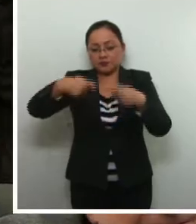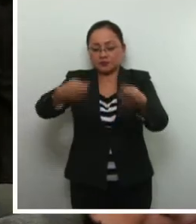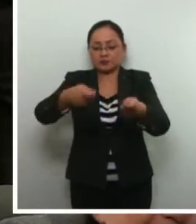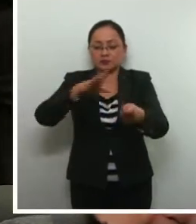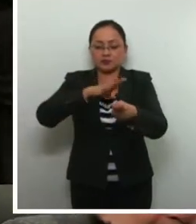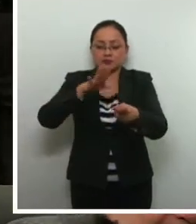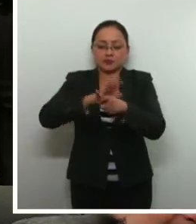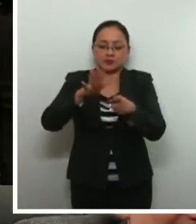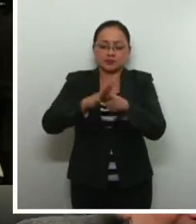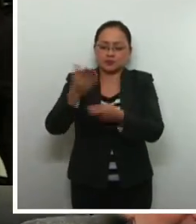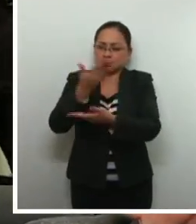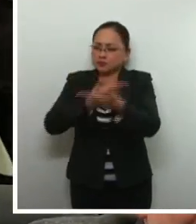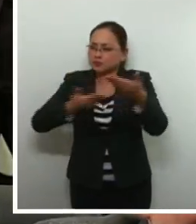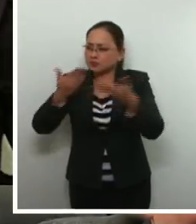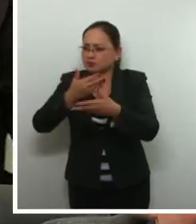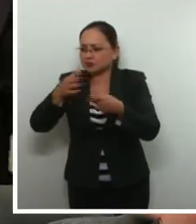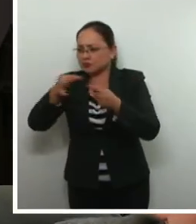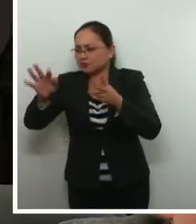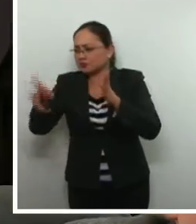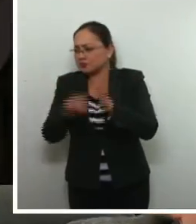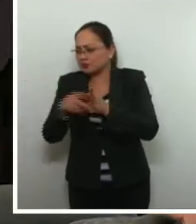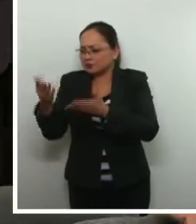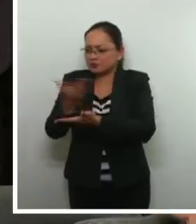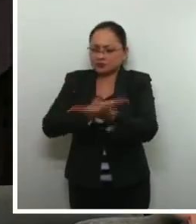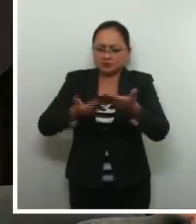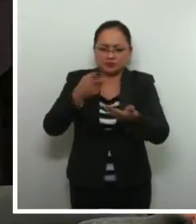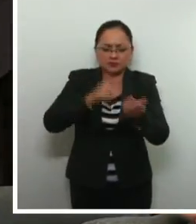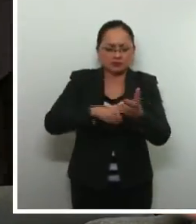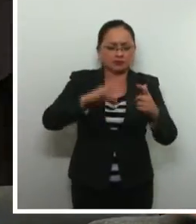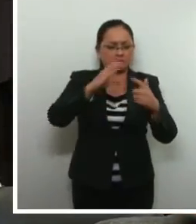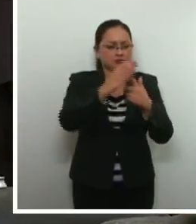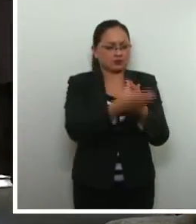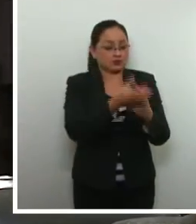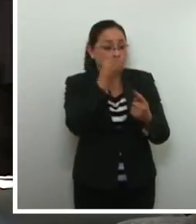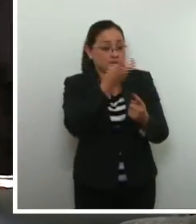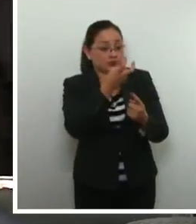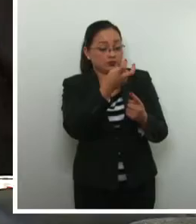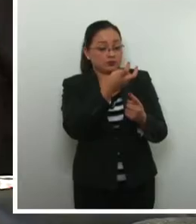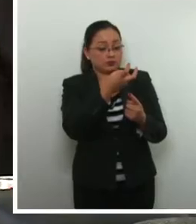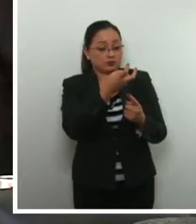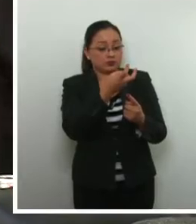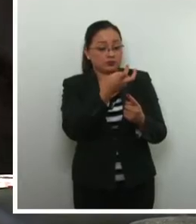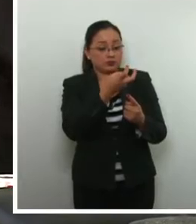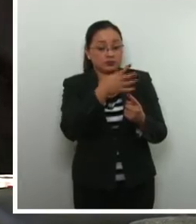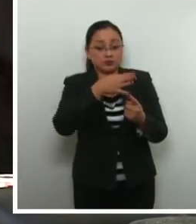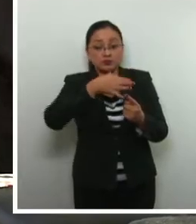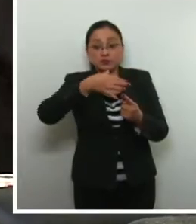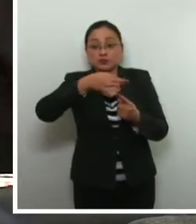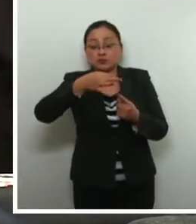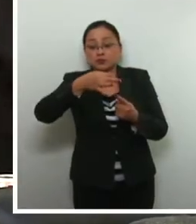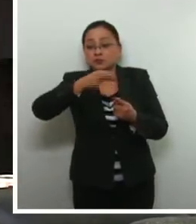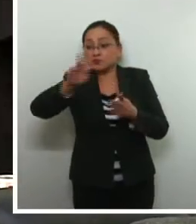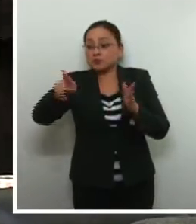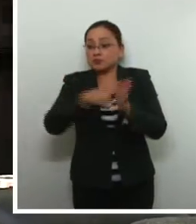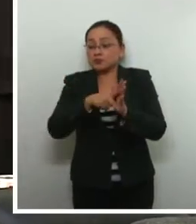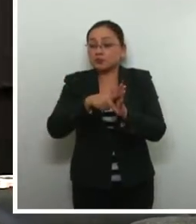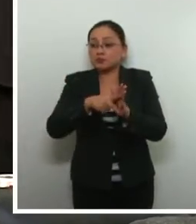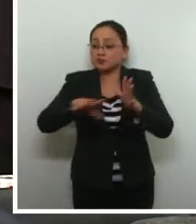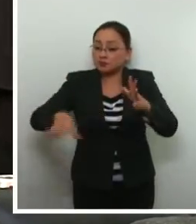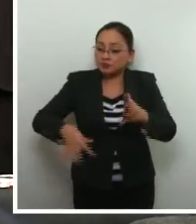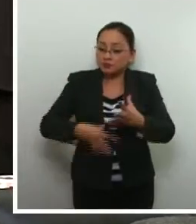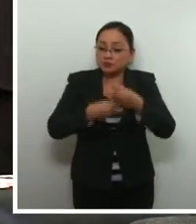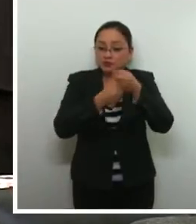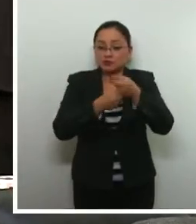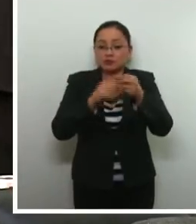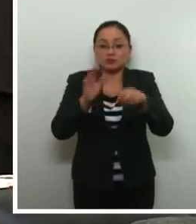racionalizar reservas. El resultado del trabajo de comisiones fue una reserva de consenso, reserva al fin, porque el dictamen